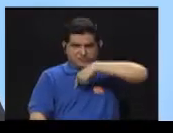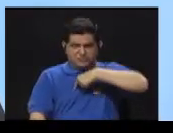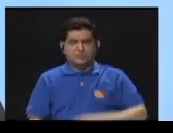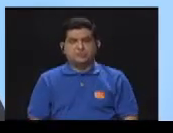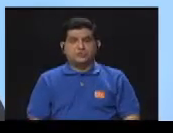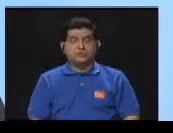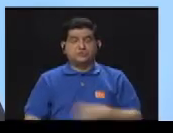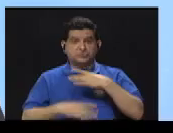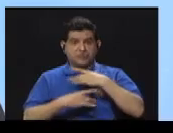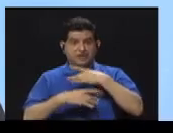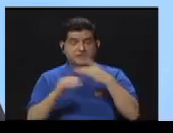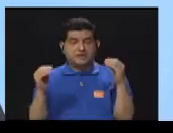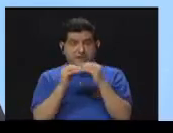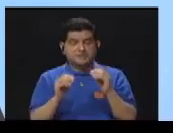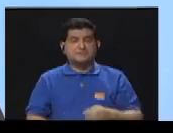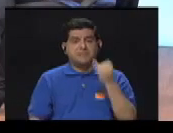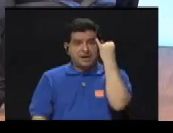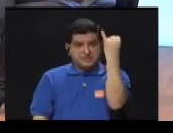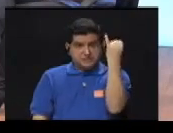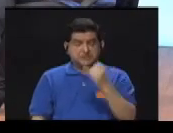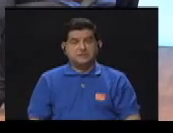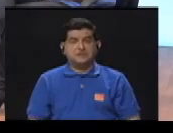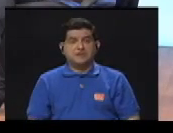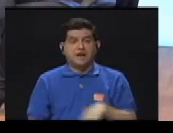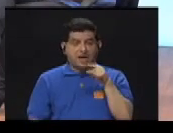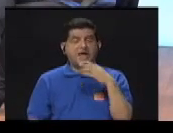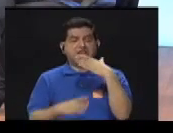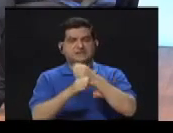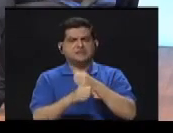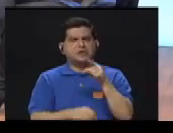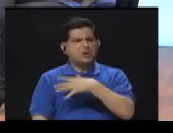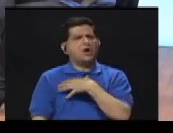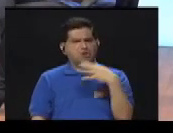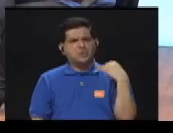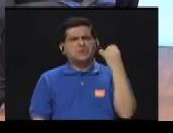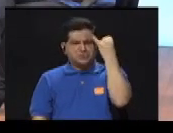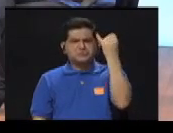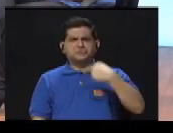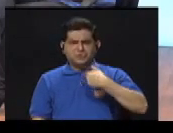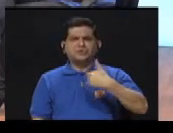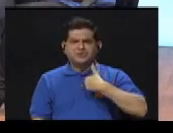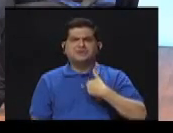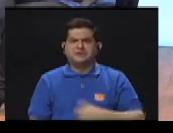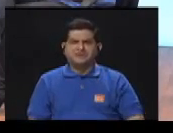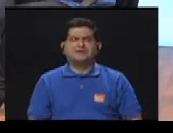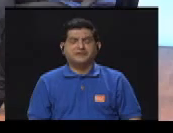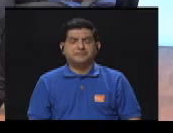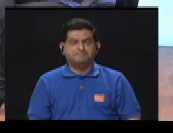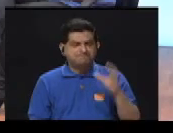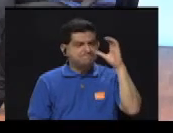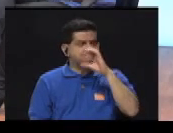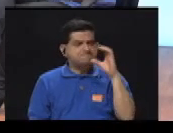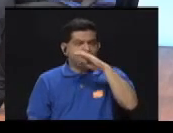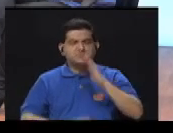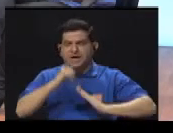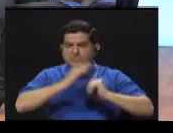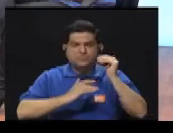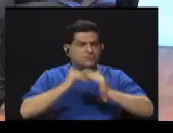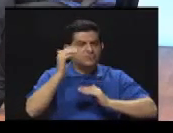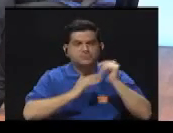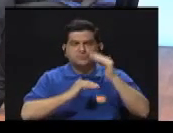y, digamos, la idea que más atrajera de los que teníamos ideas se hacía. Y a ellos les gustó mucho la idea que yo tenía. Entonces nos pusimos a la búsqueda